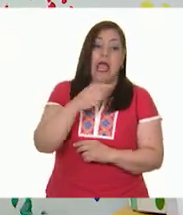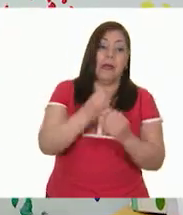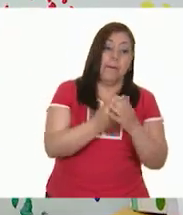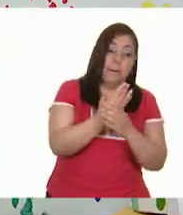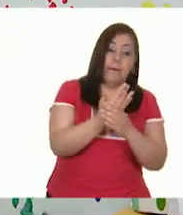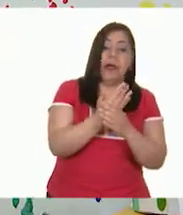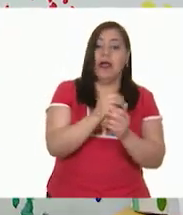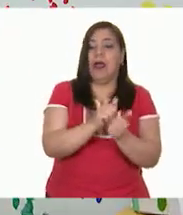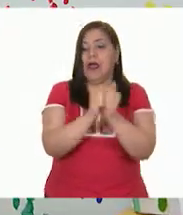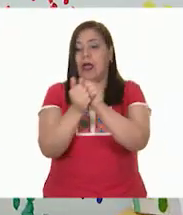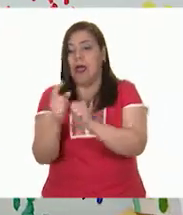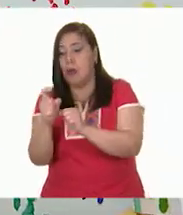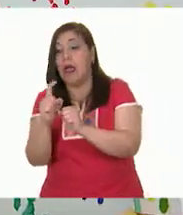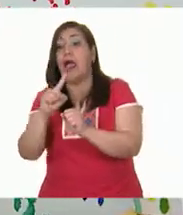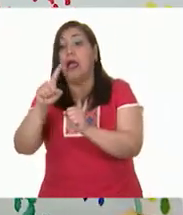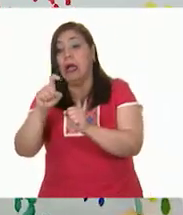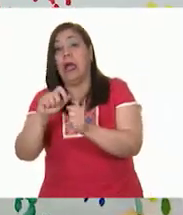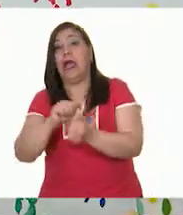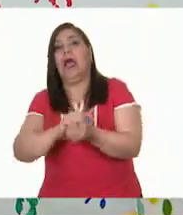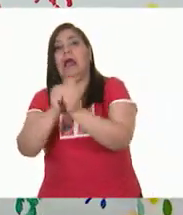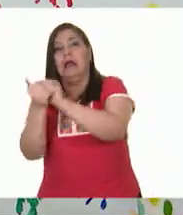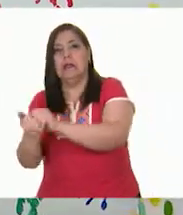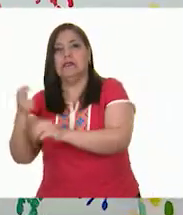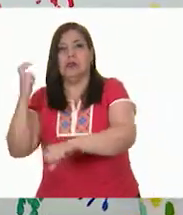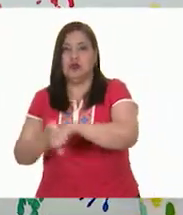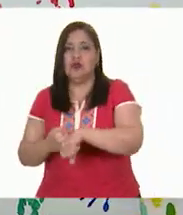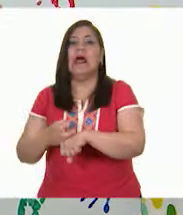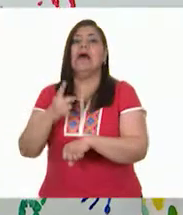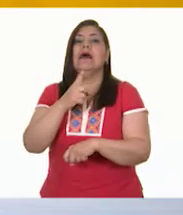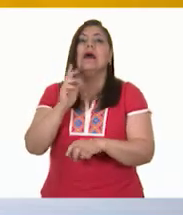y de líquido a sólido. Uh-huh. Siempre y cuando haya una